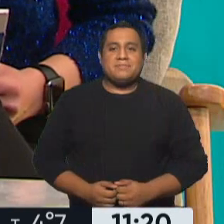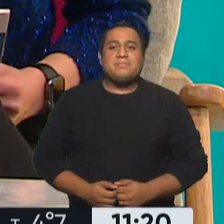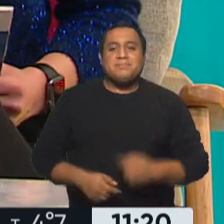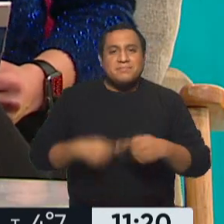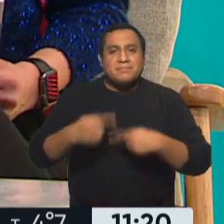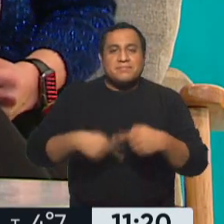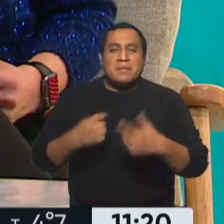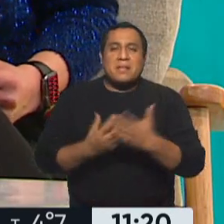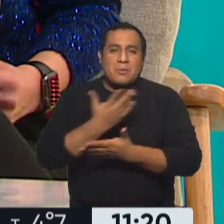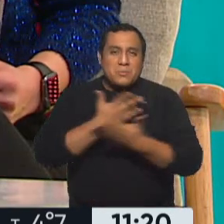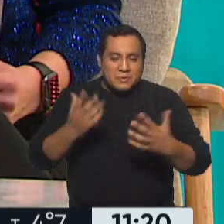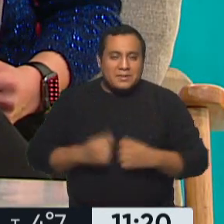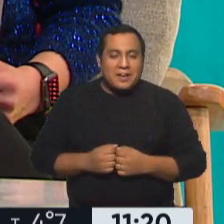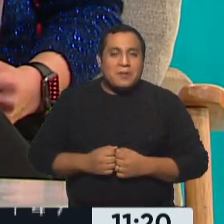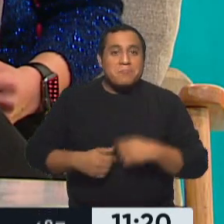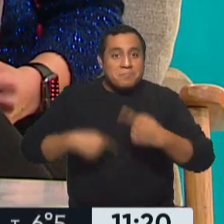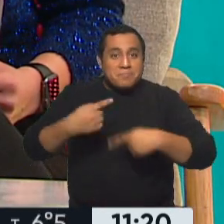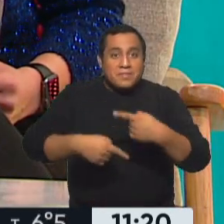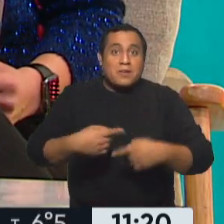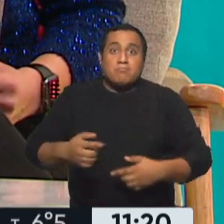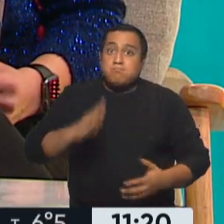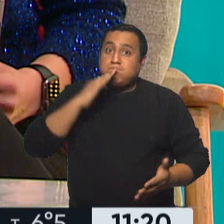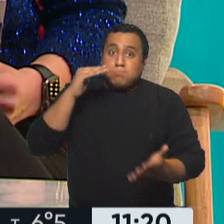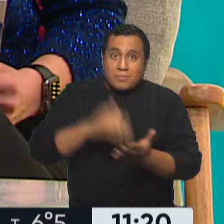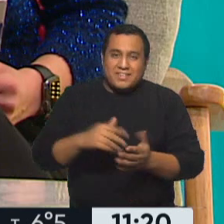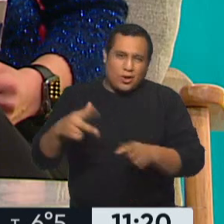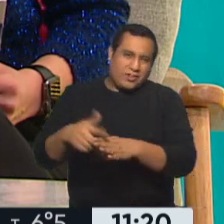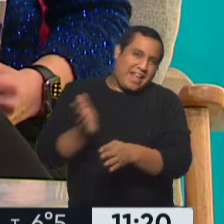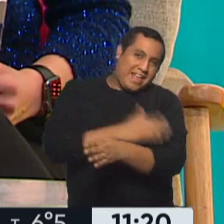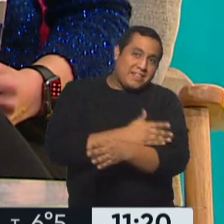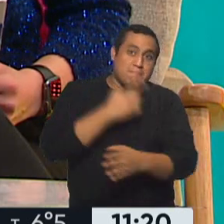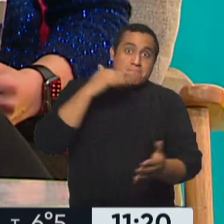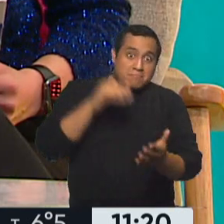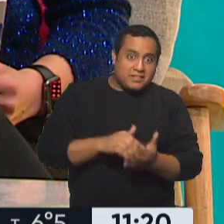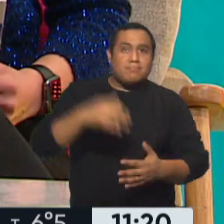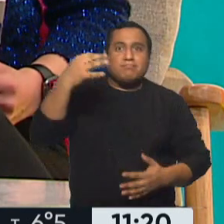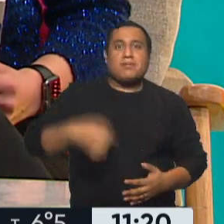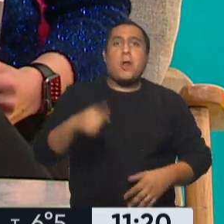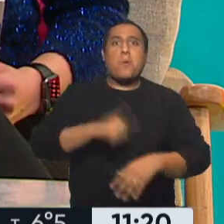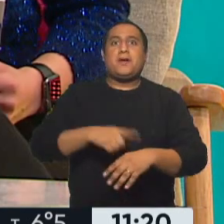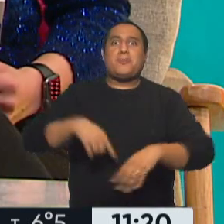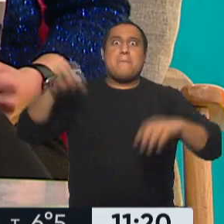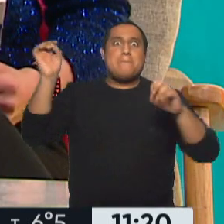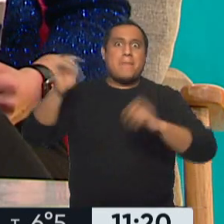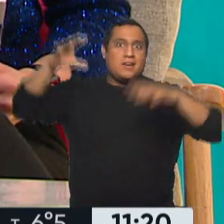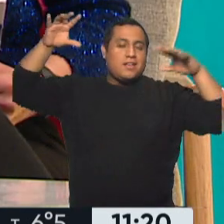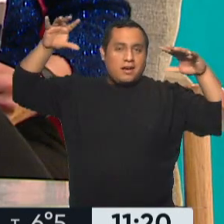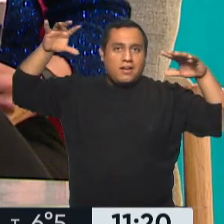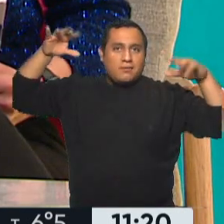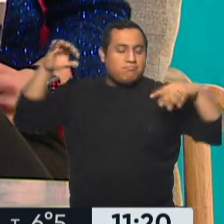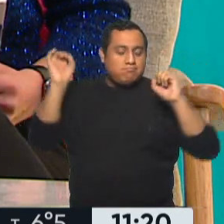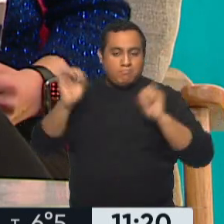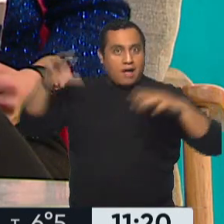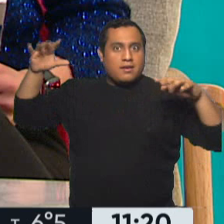Y seguimos aquí en Mañanas Públicas, ¿eh? Y ya lo prometimos antes del corte. Es un momento mágico este, Marie. Claro que sí, llegó el momento